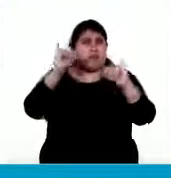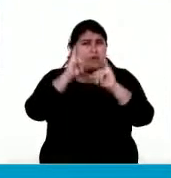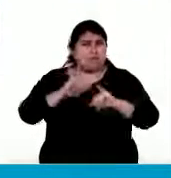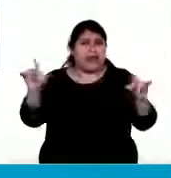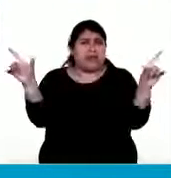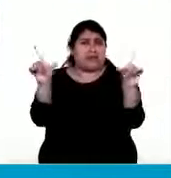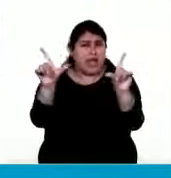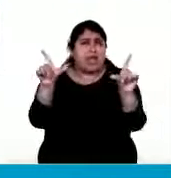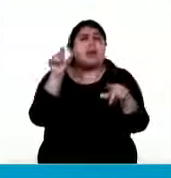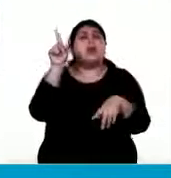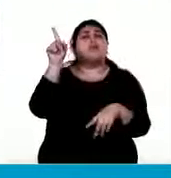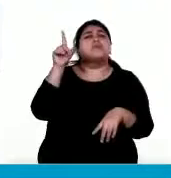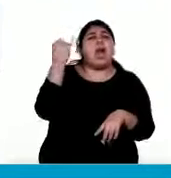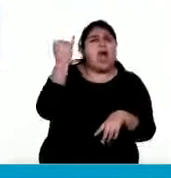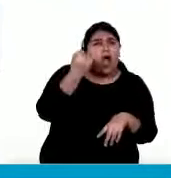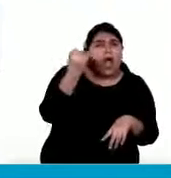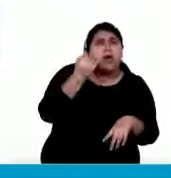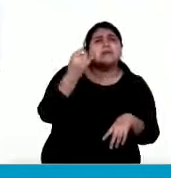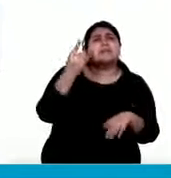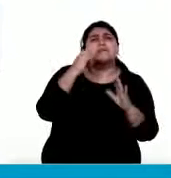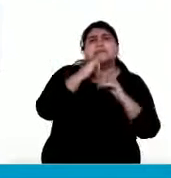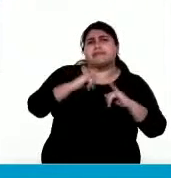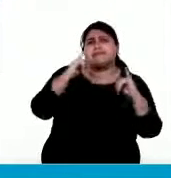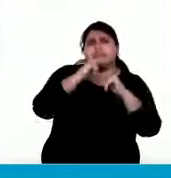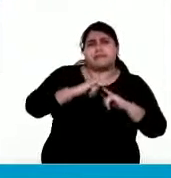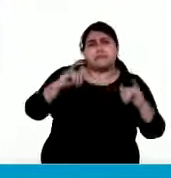visto y anoticiados de